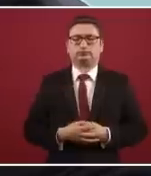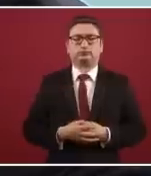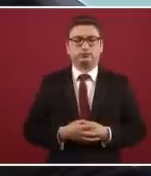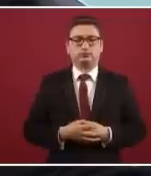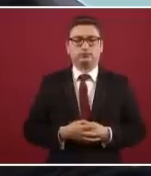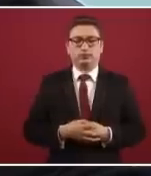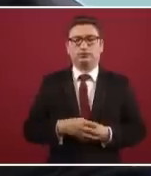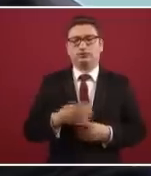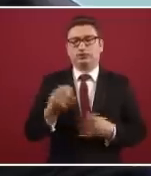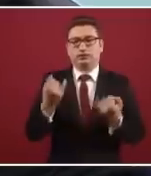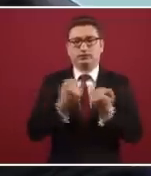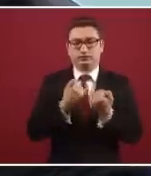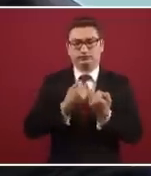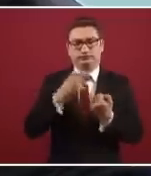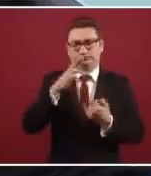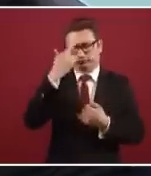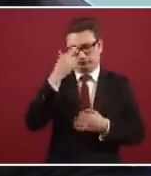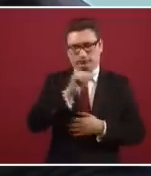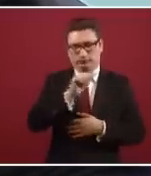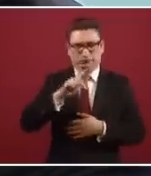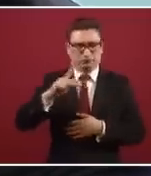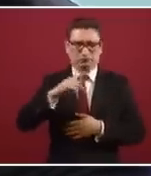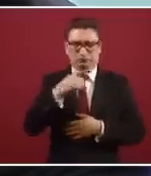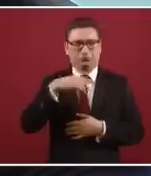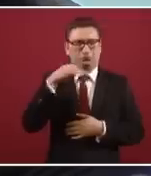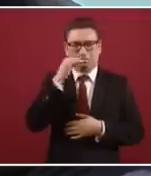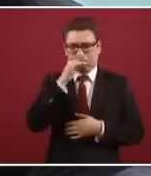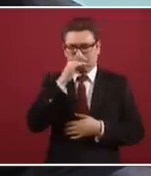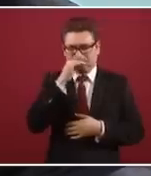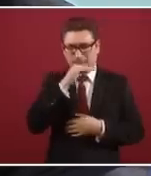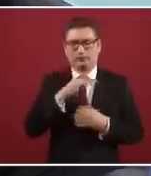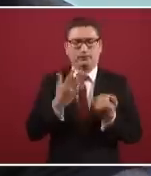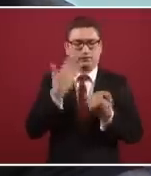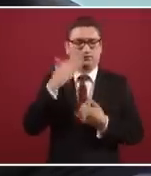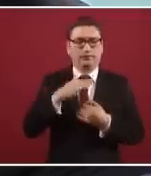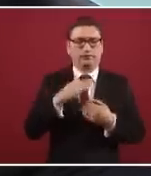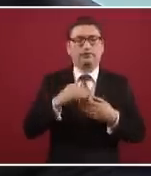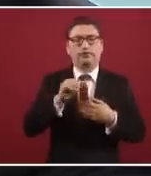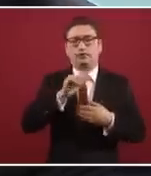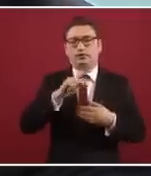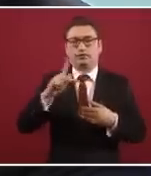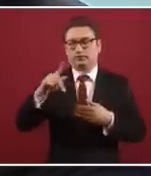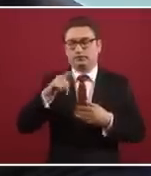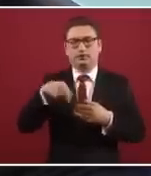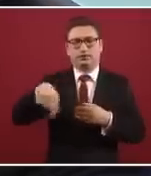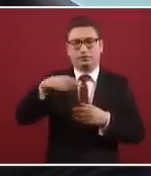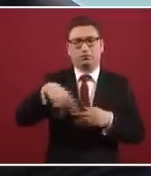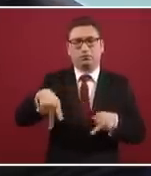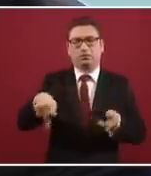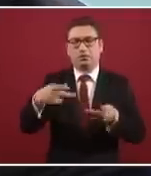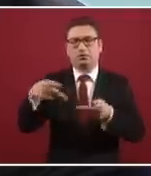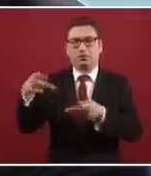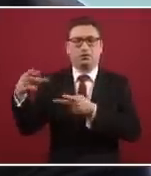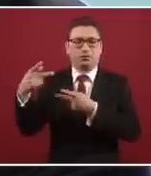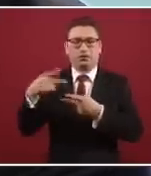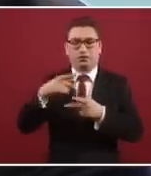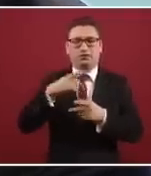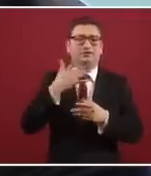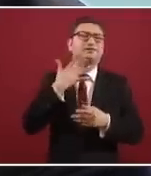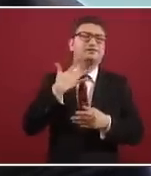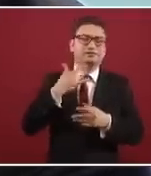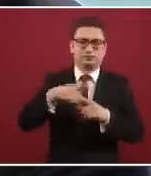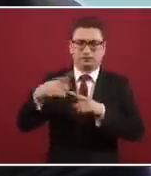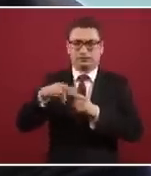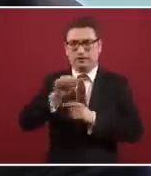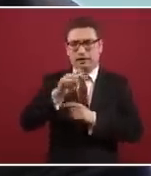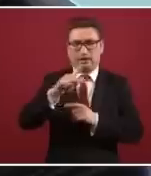y que les recuerdo es una app gratuita. Los precios registrados ya en campo, que son los precios levantados a través de la app y